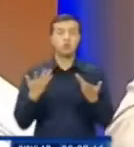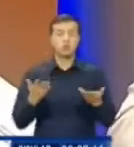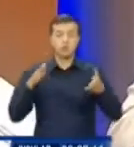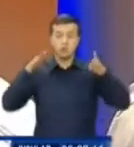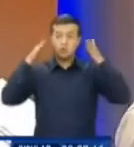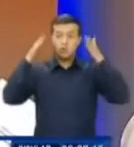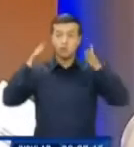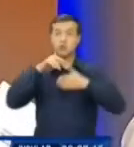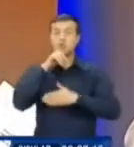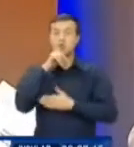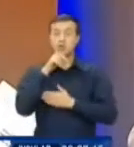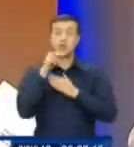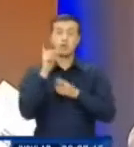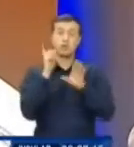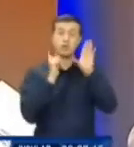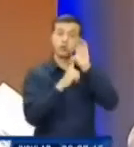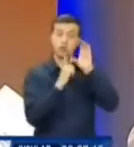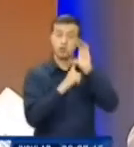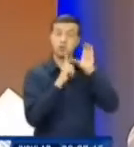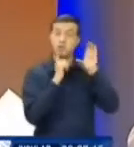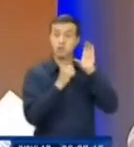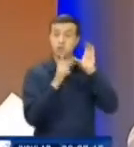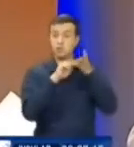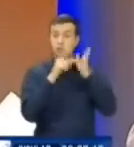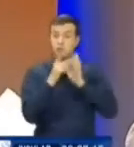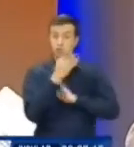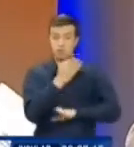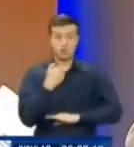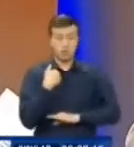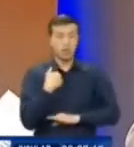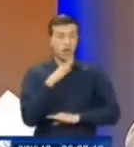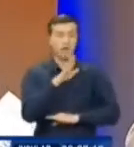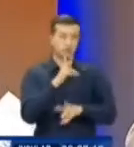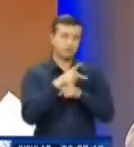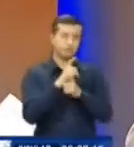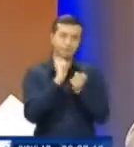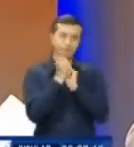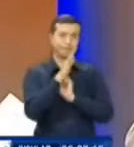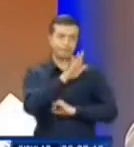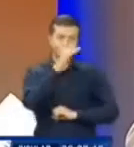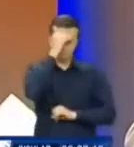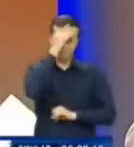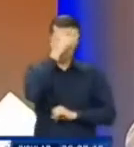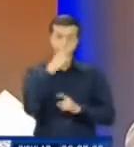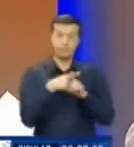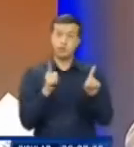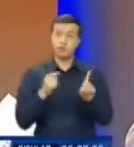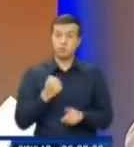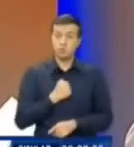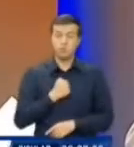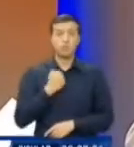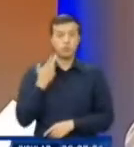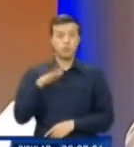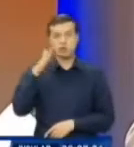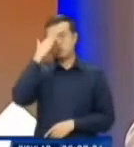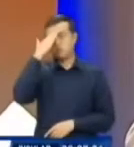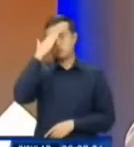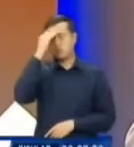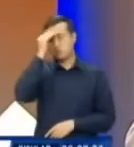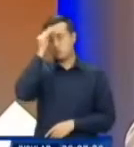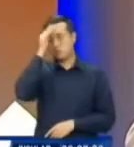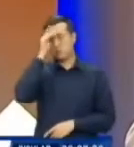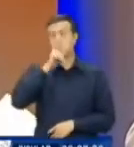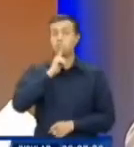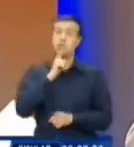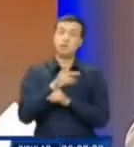visto para quienes tienen capital y para quienes tienen tecnología para quienes tienen el conocimiento nosotros tenemos un conocimiento puede